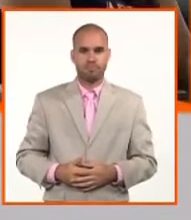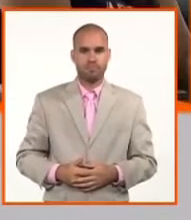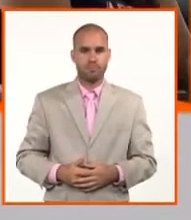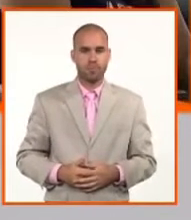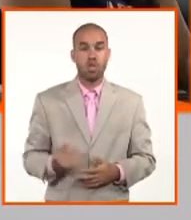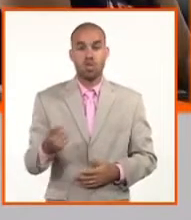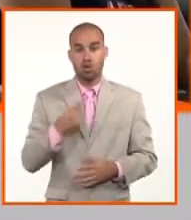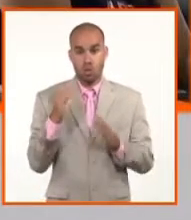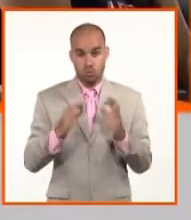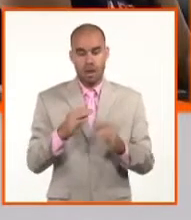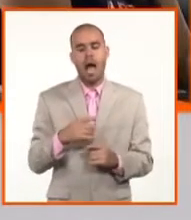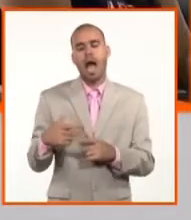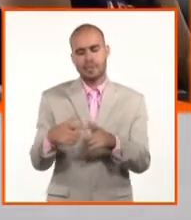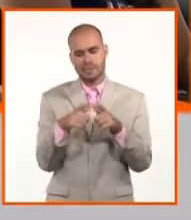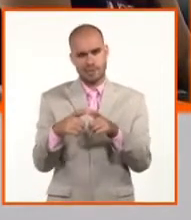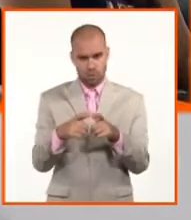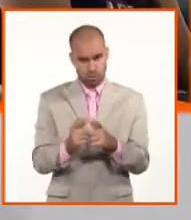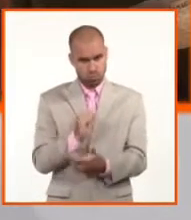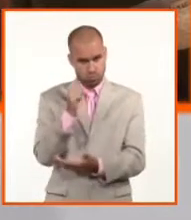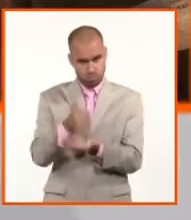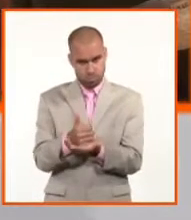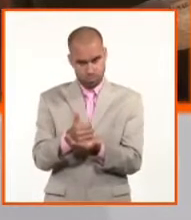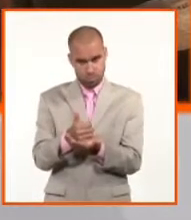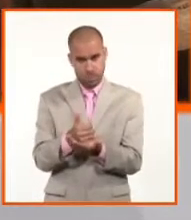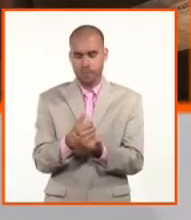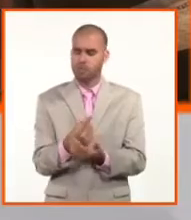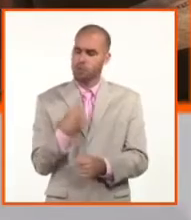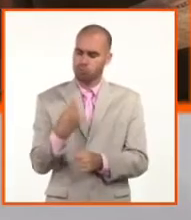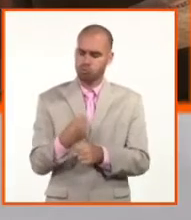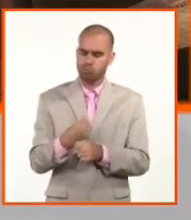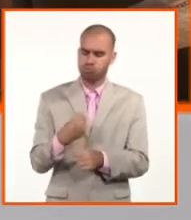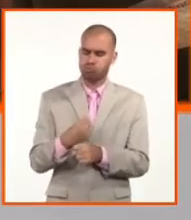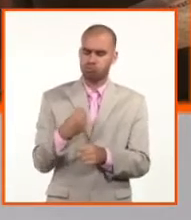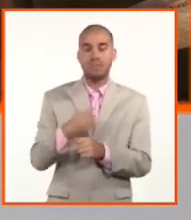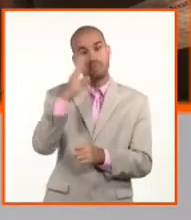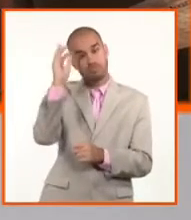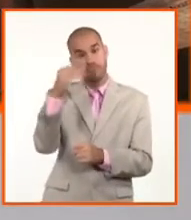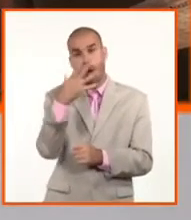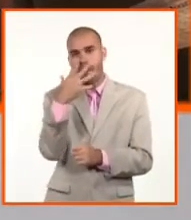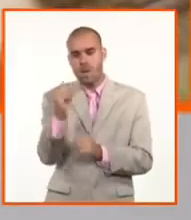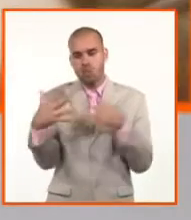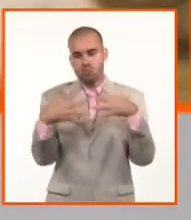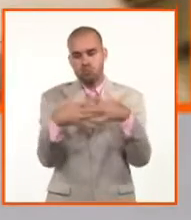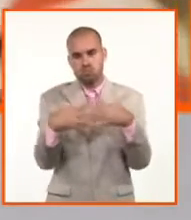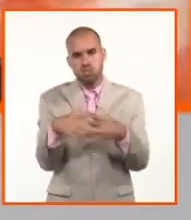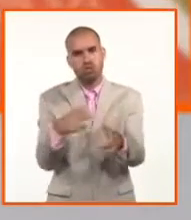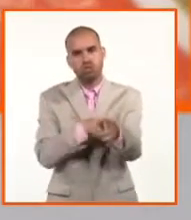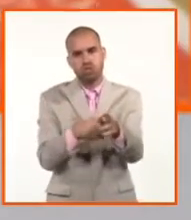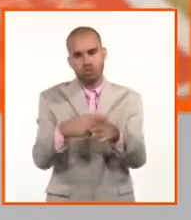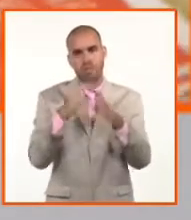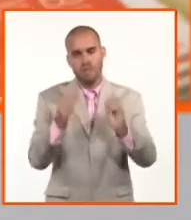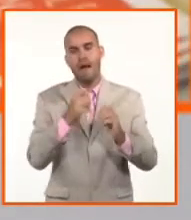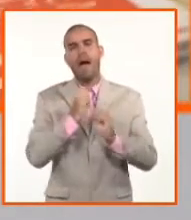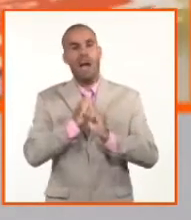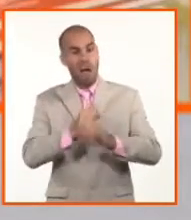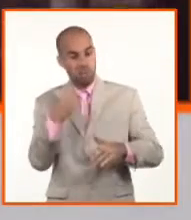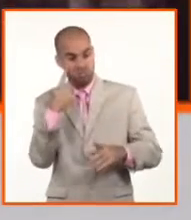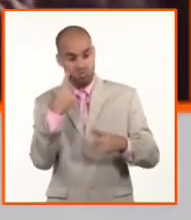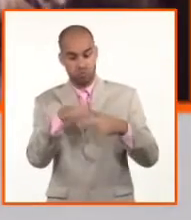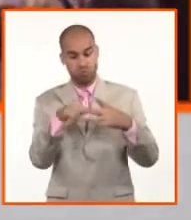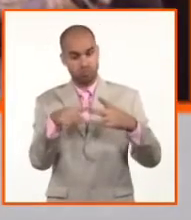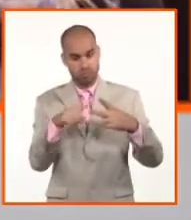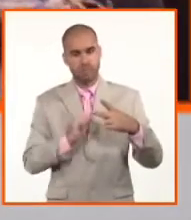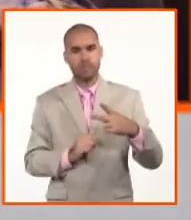asociación, pues yo creo que estamos muy identificados con la obra y el ejemplo de Sergio Luis. De hecho, que en nuestra